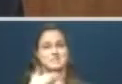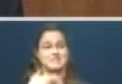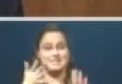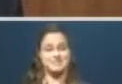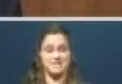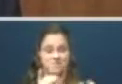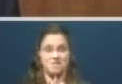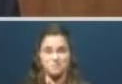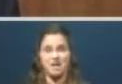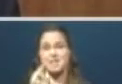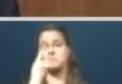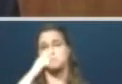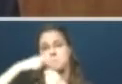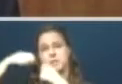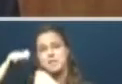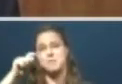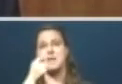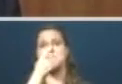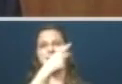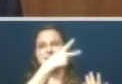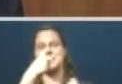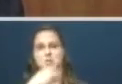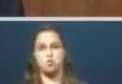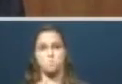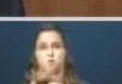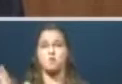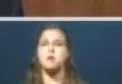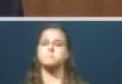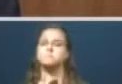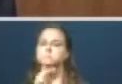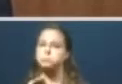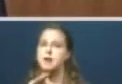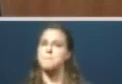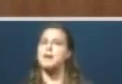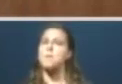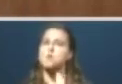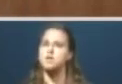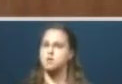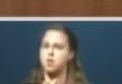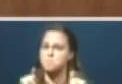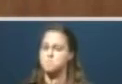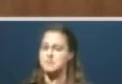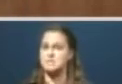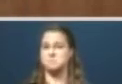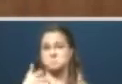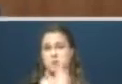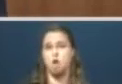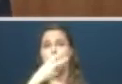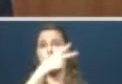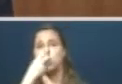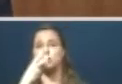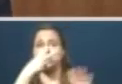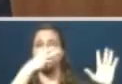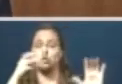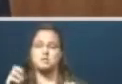exportaciones hasta 1.700 millones y aportar financiación a los proyectos empresariales por un importe superior a 280 millones para